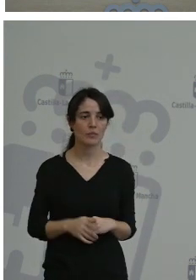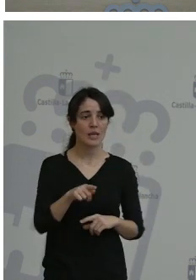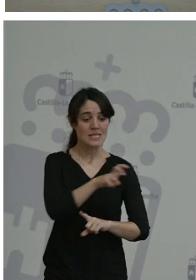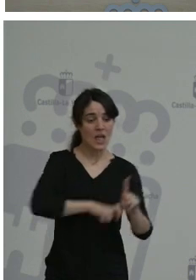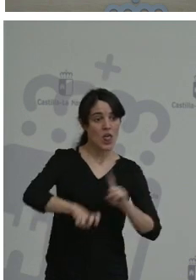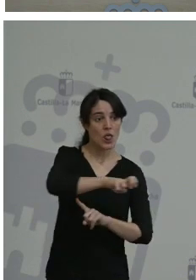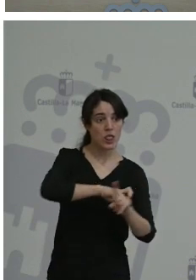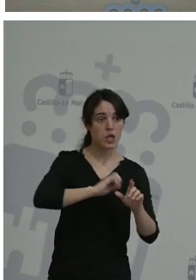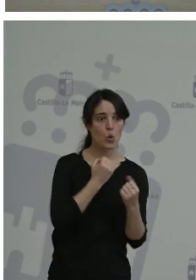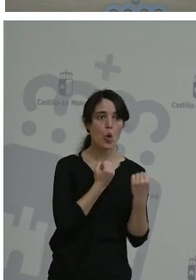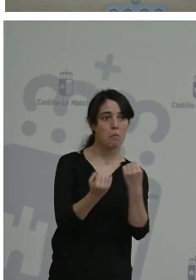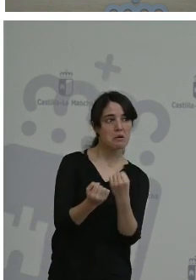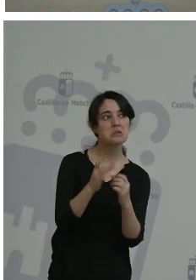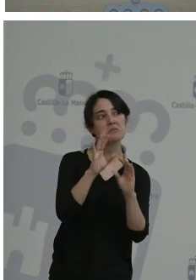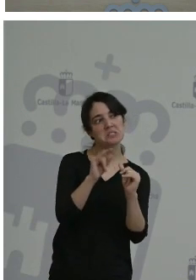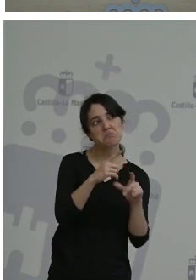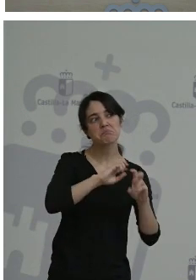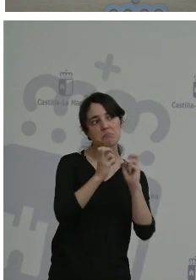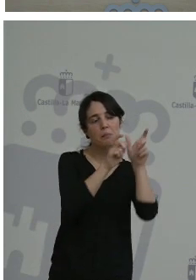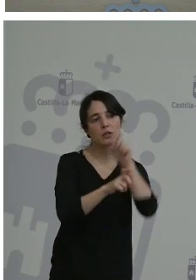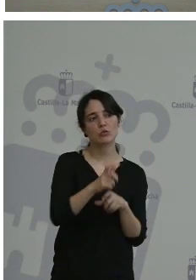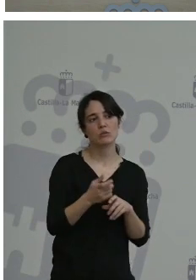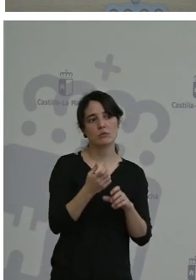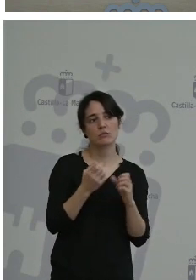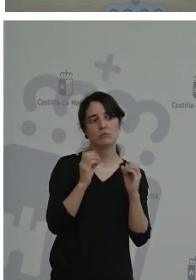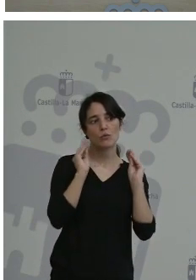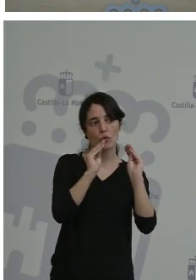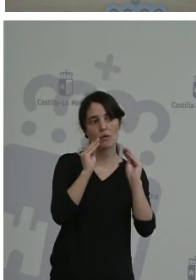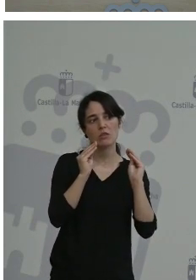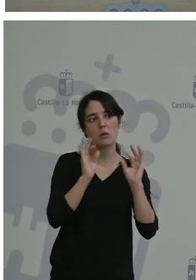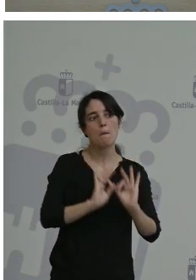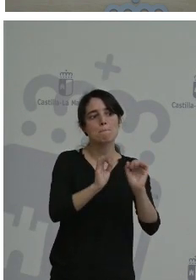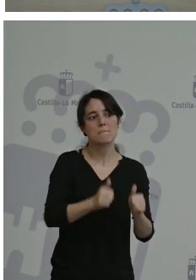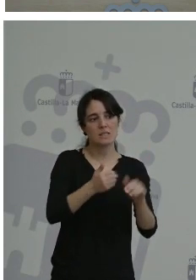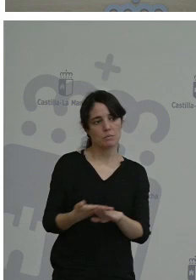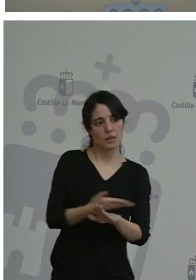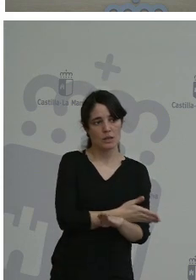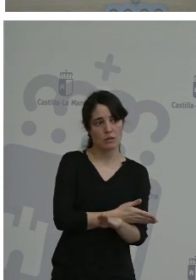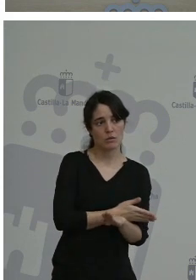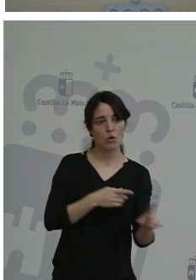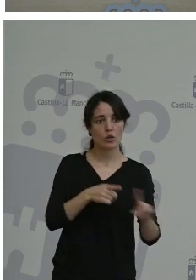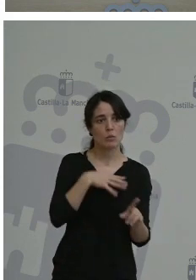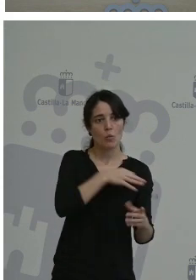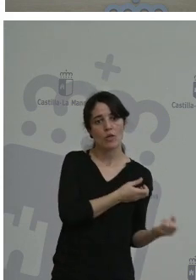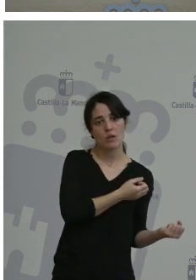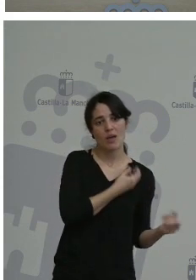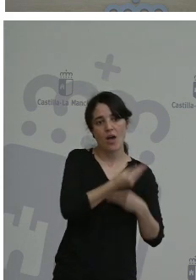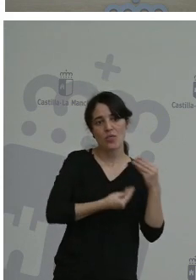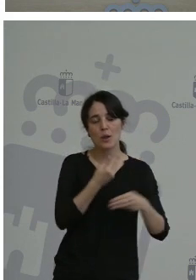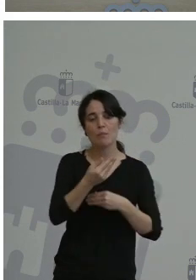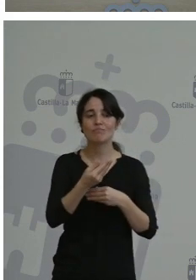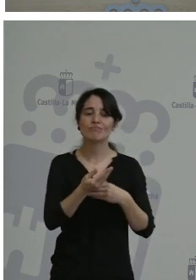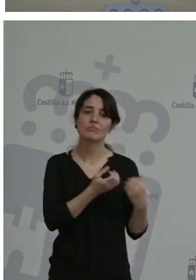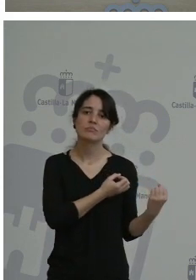tendría una formación algo más especializada, sobre todo para poder hacer ese proceso de acogida. Podría estar